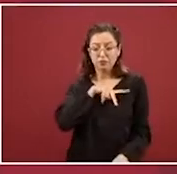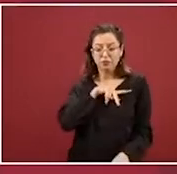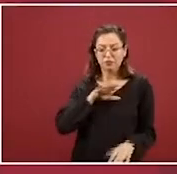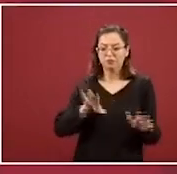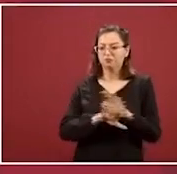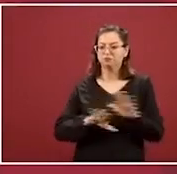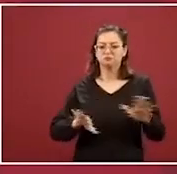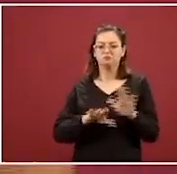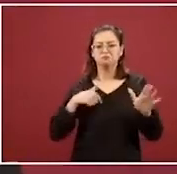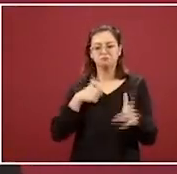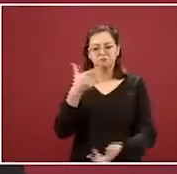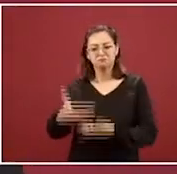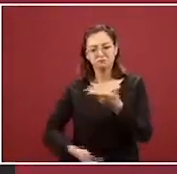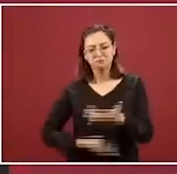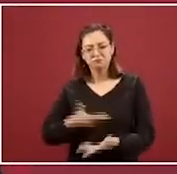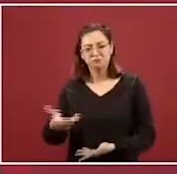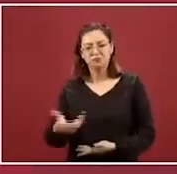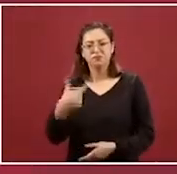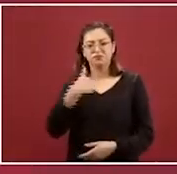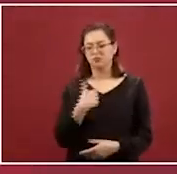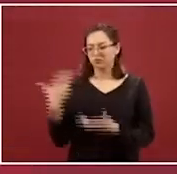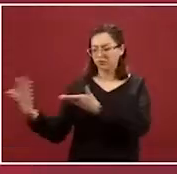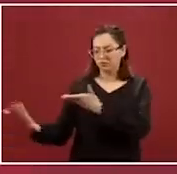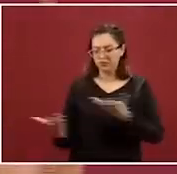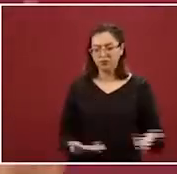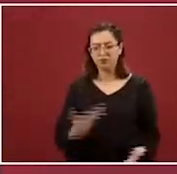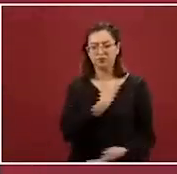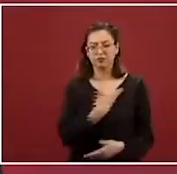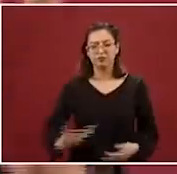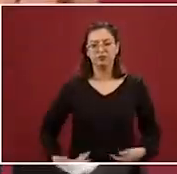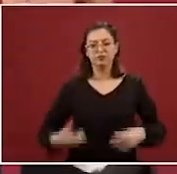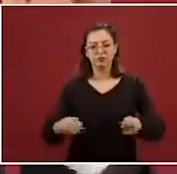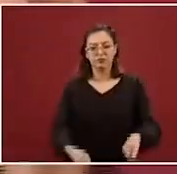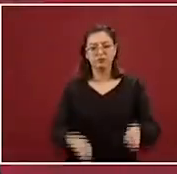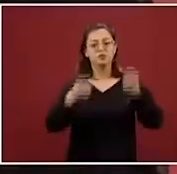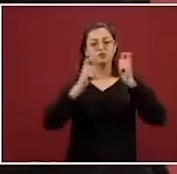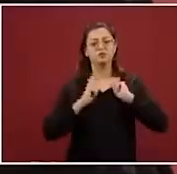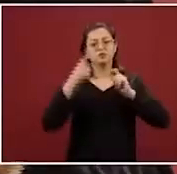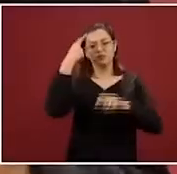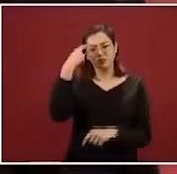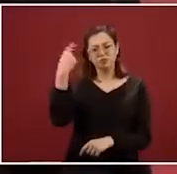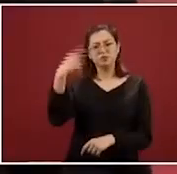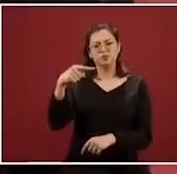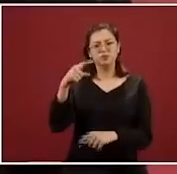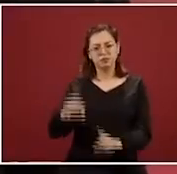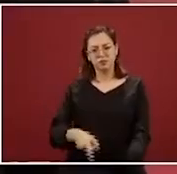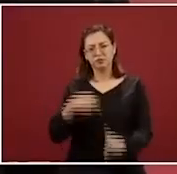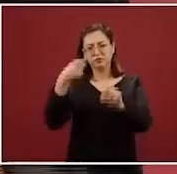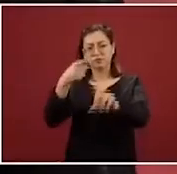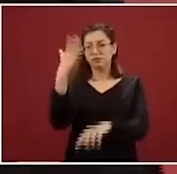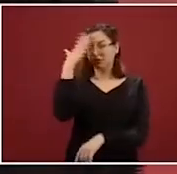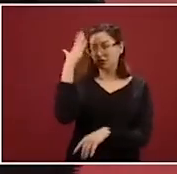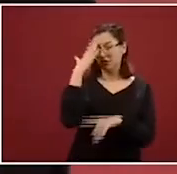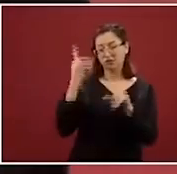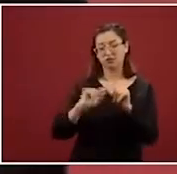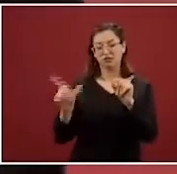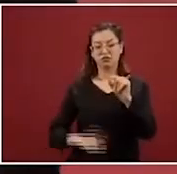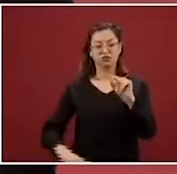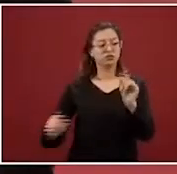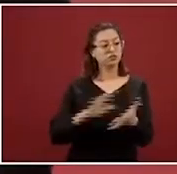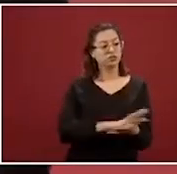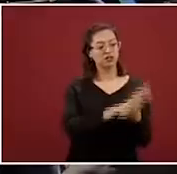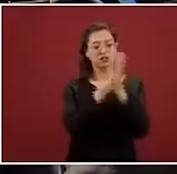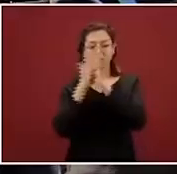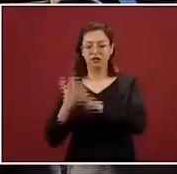yo vine aquí, llegué aquí para encabezar una transformación y la gente tiene